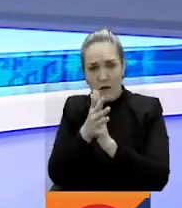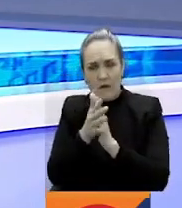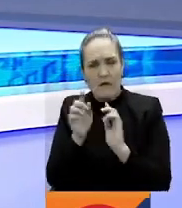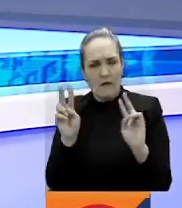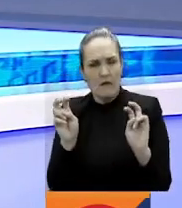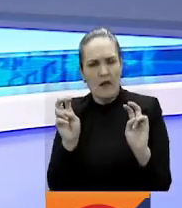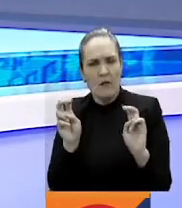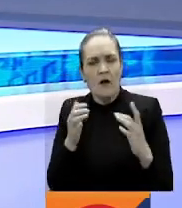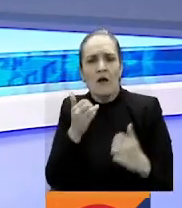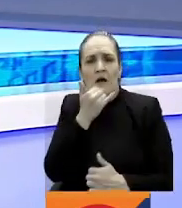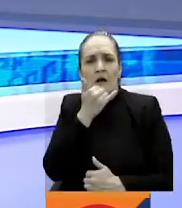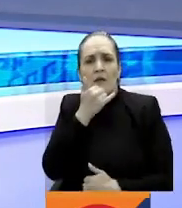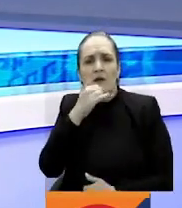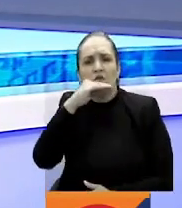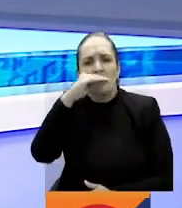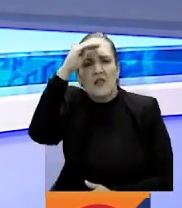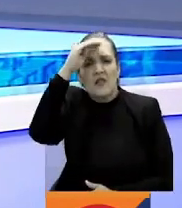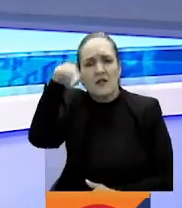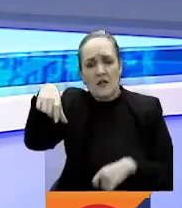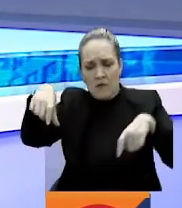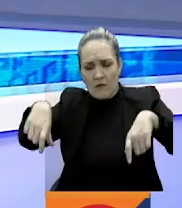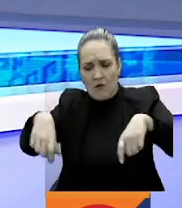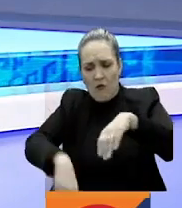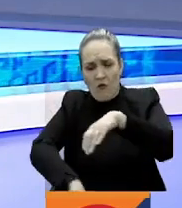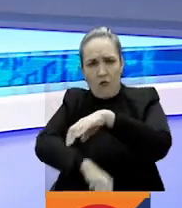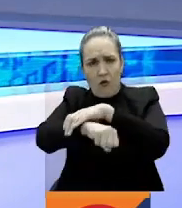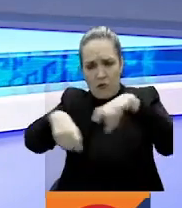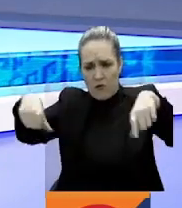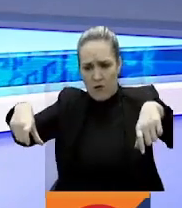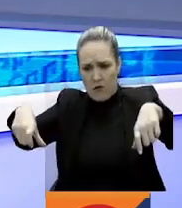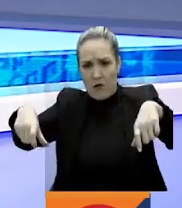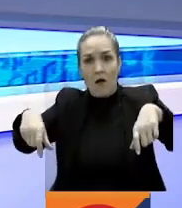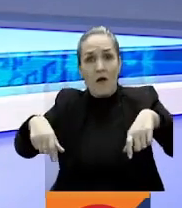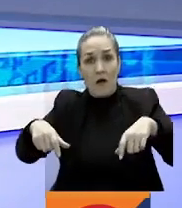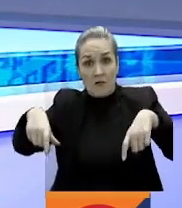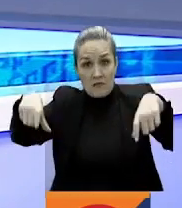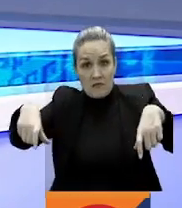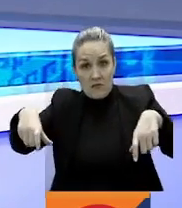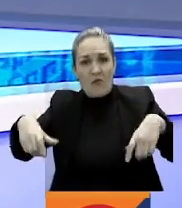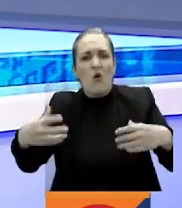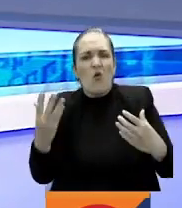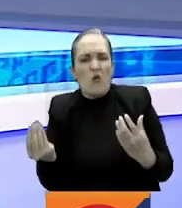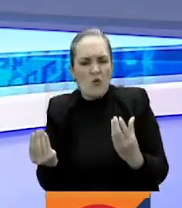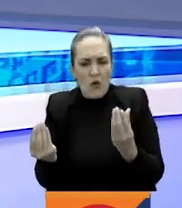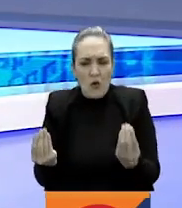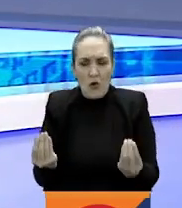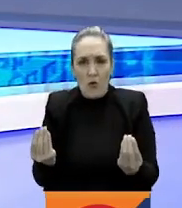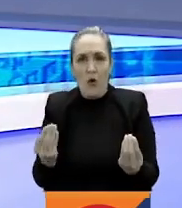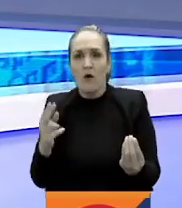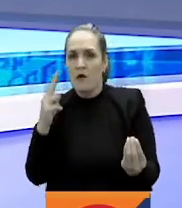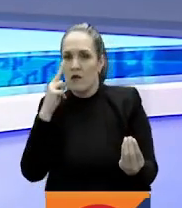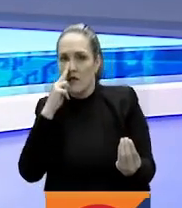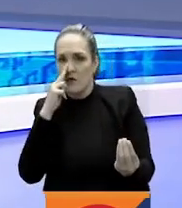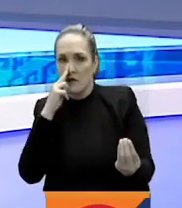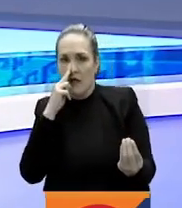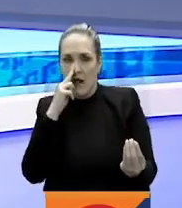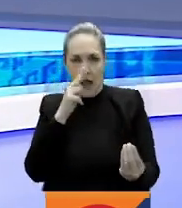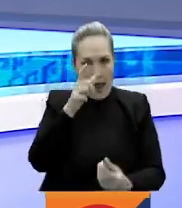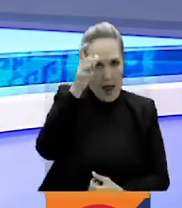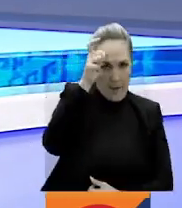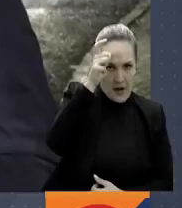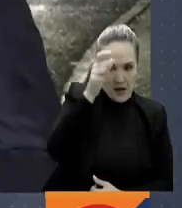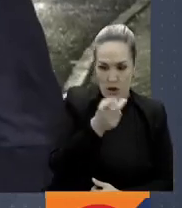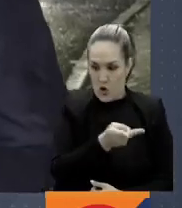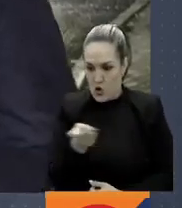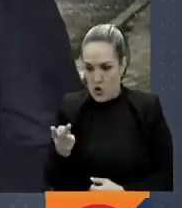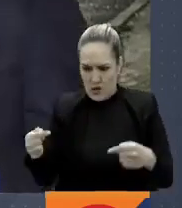que pasa en Medellín, precisamente frente al partido entre Nacional y América de Cali. Vamos con Ismael